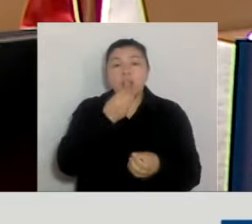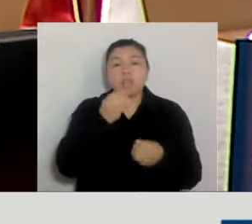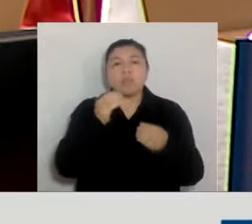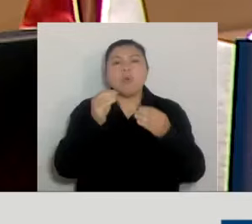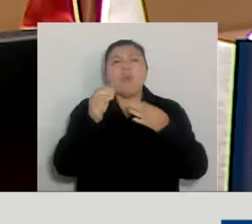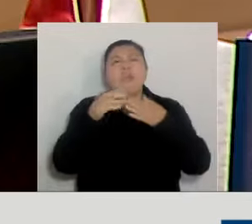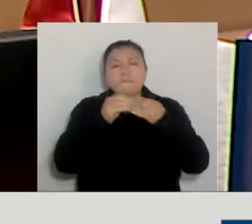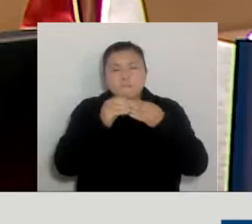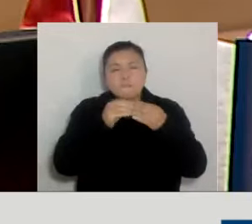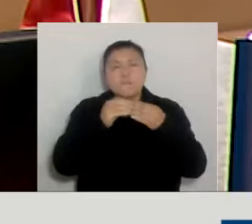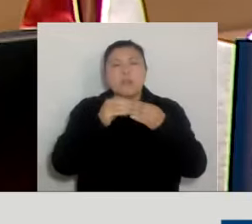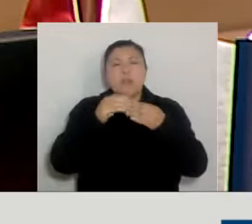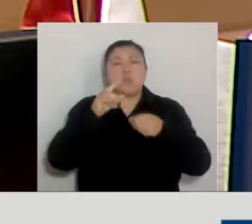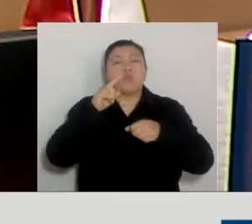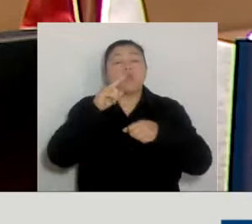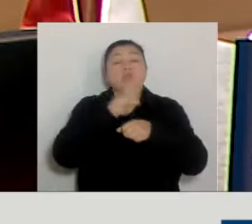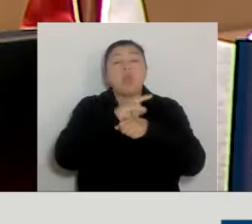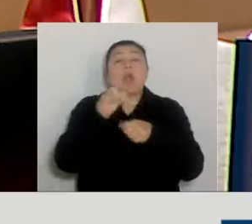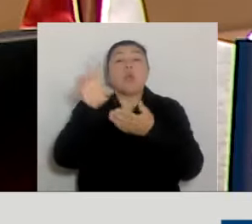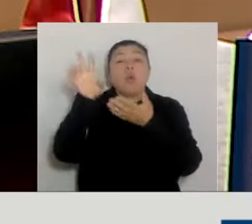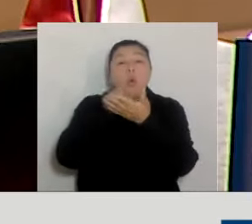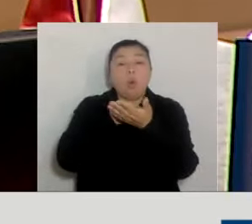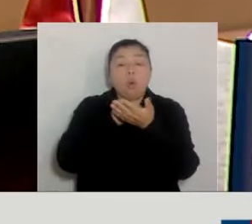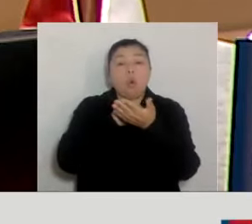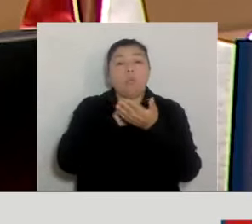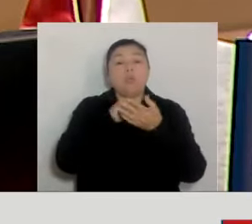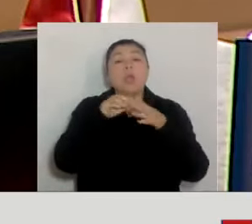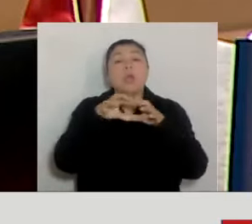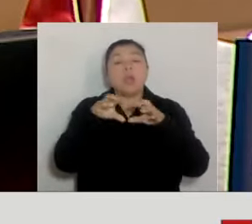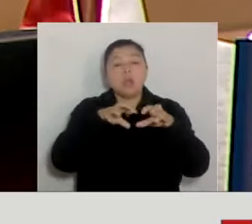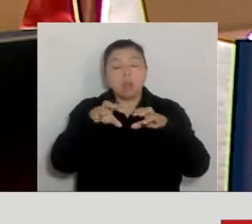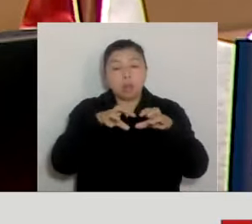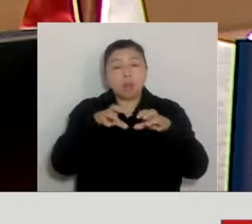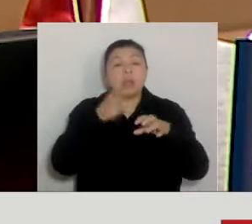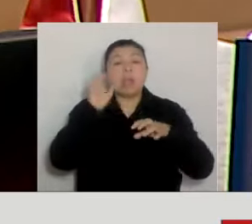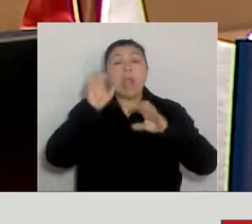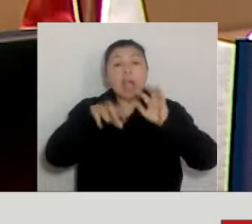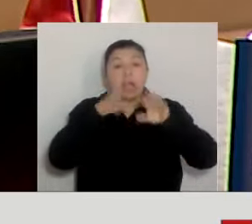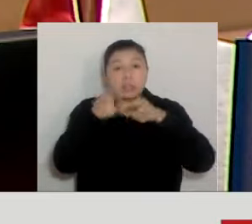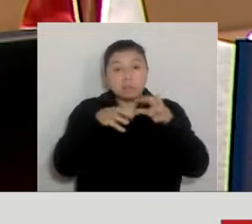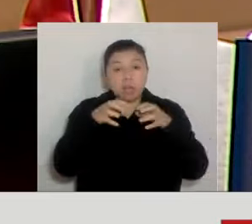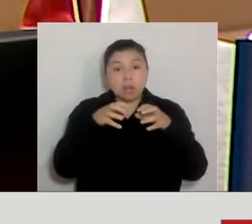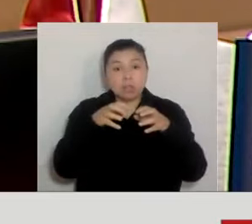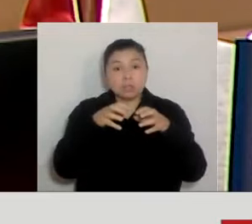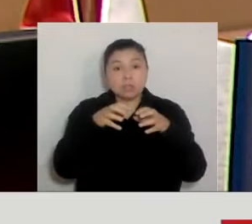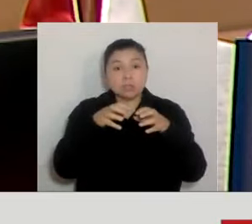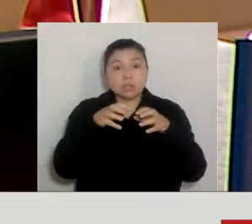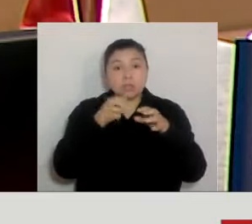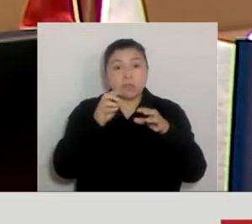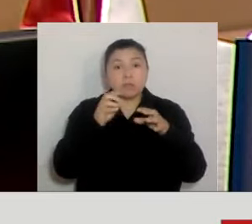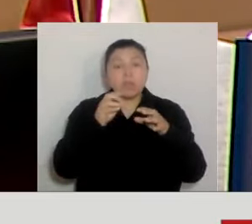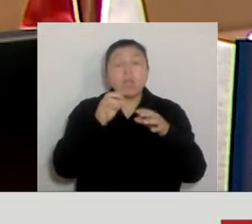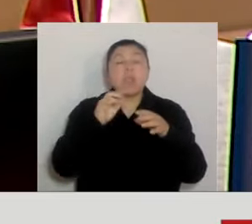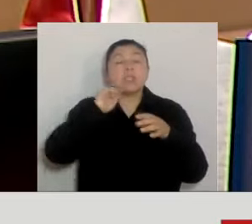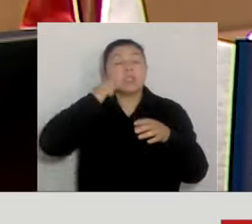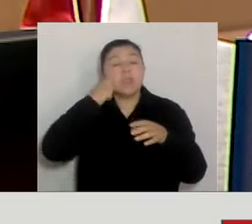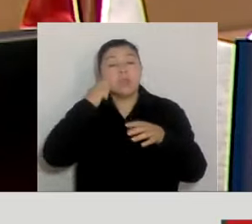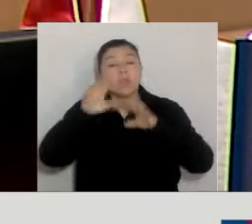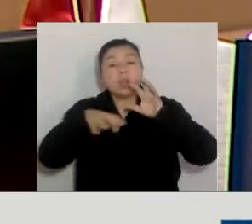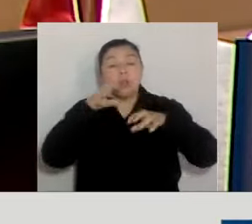estos alimentos imitan las propiedades de los alimentos de origen animal es decir los alimentos de